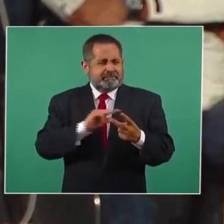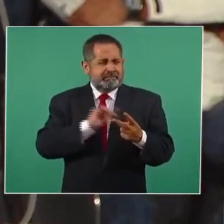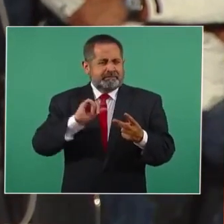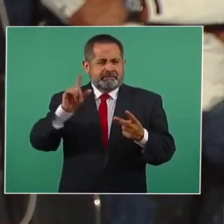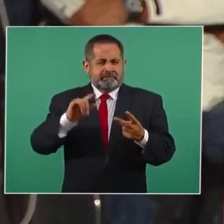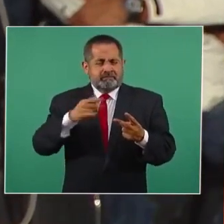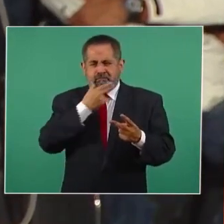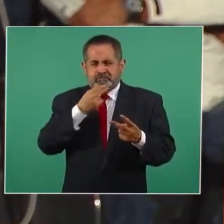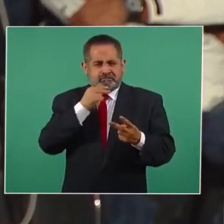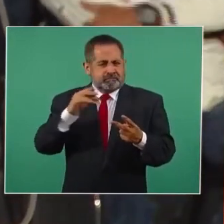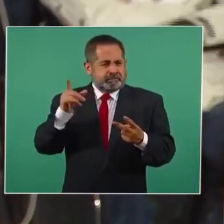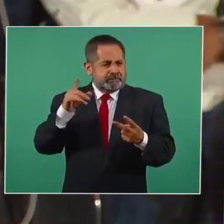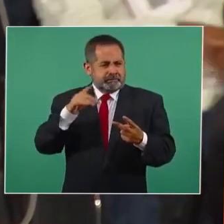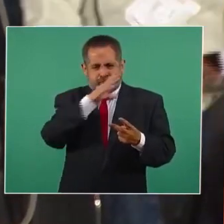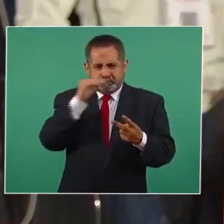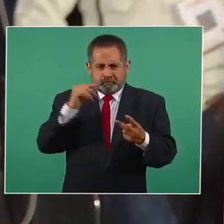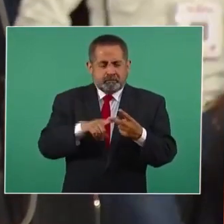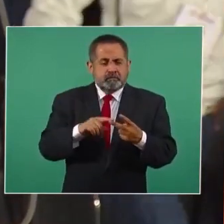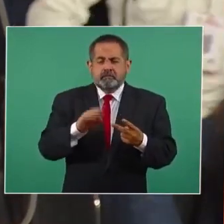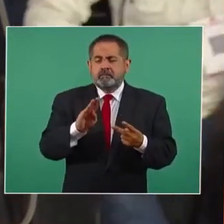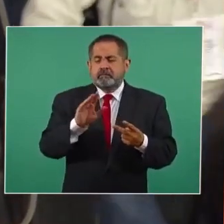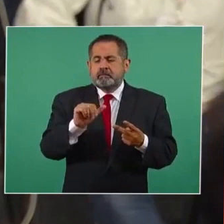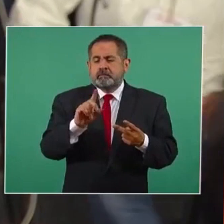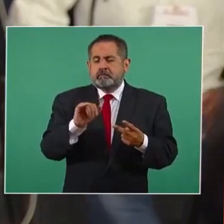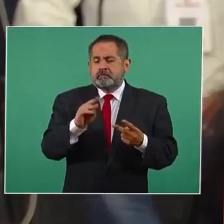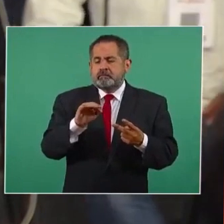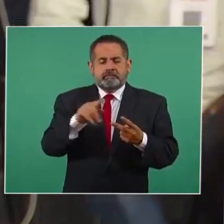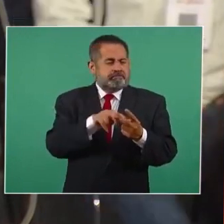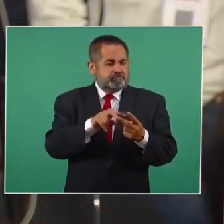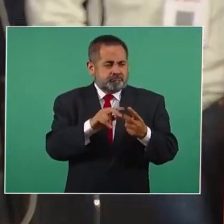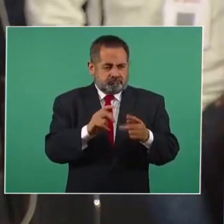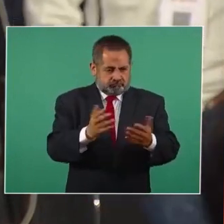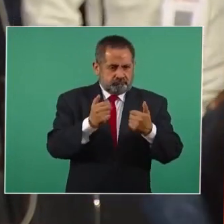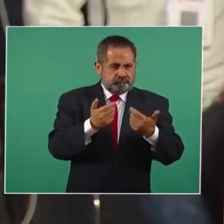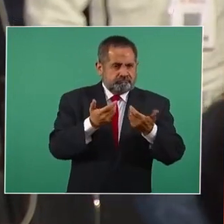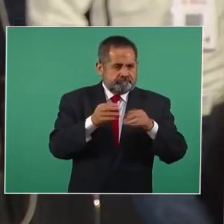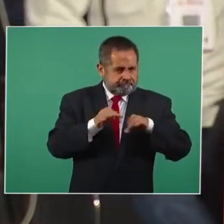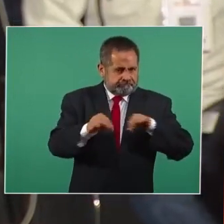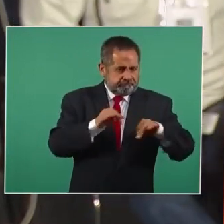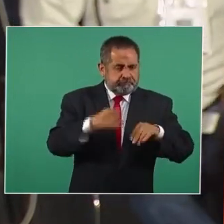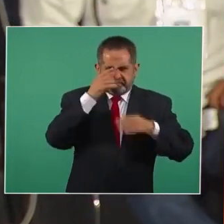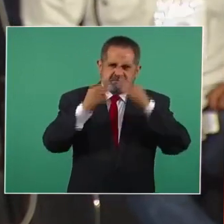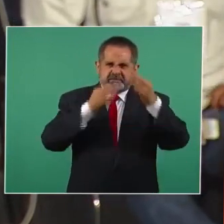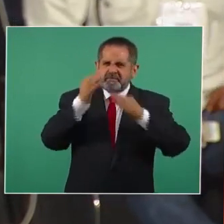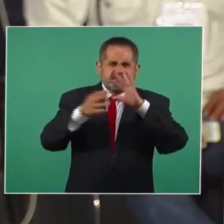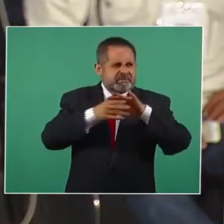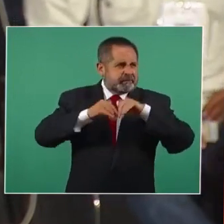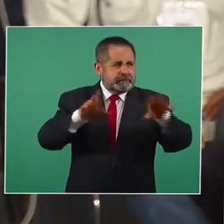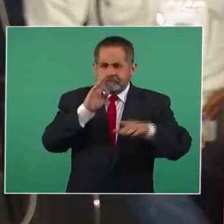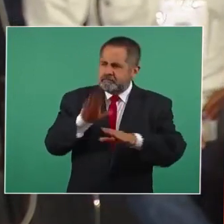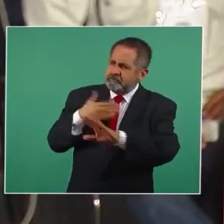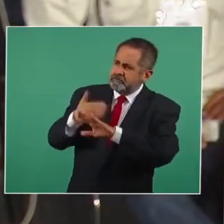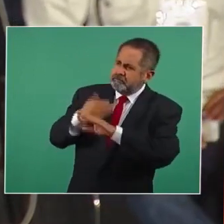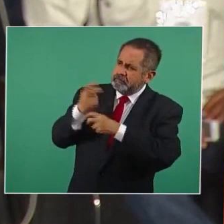especialista cubano, también Vladimir de la Torre, para hacer una campaña específicamente contra usted,